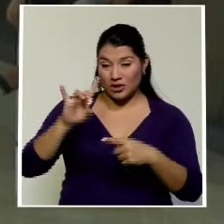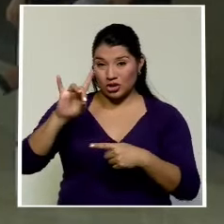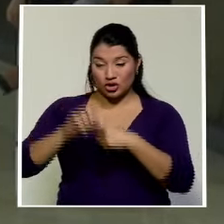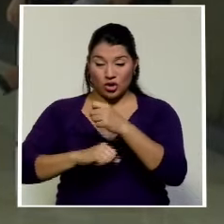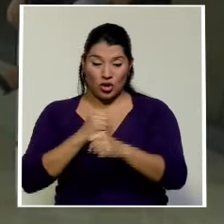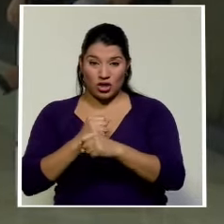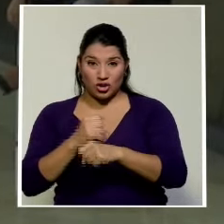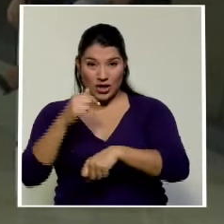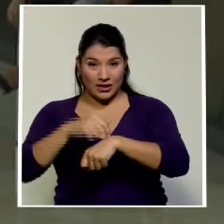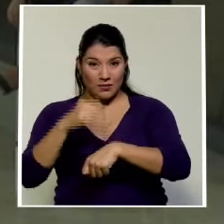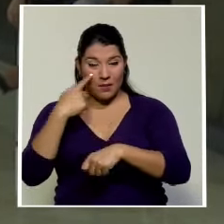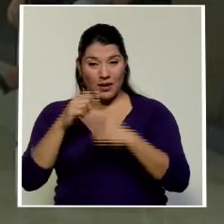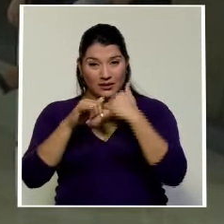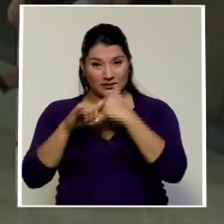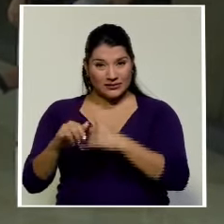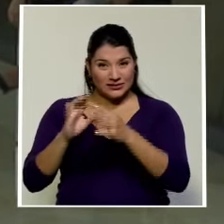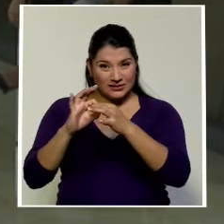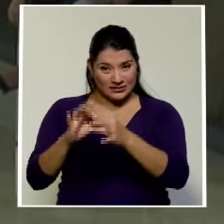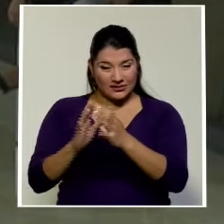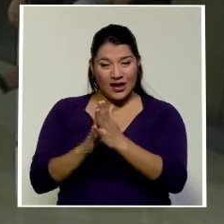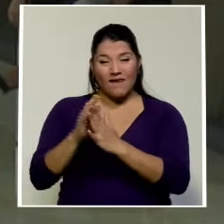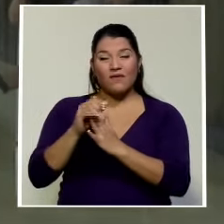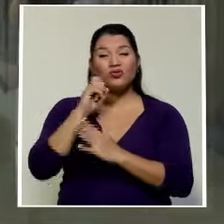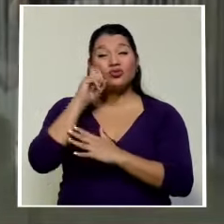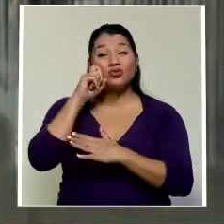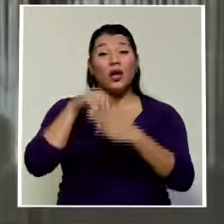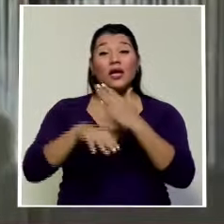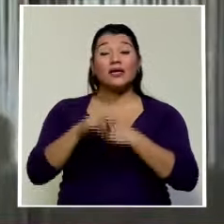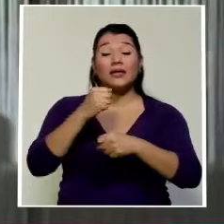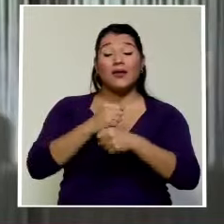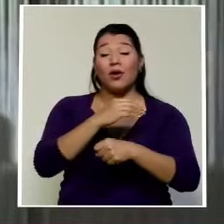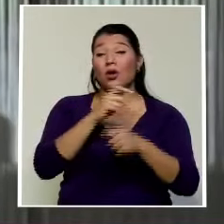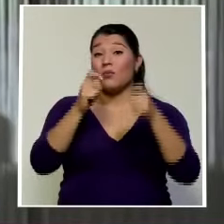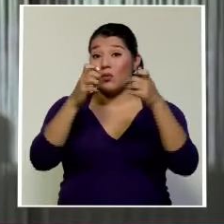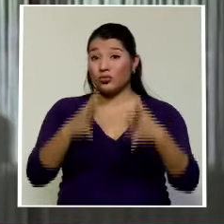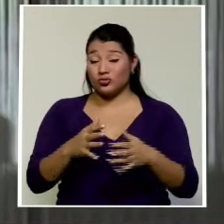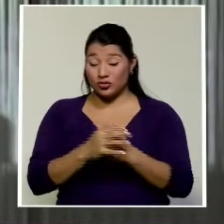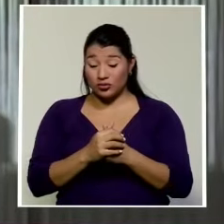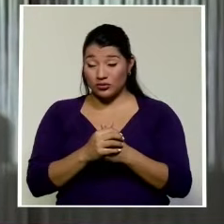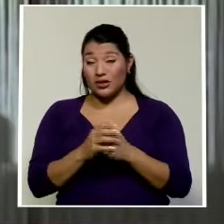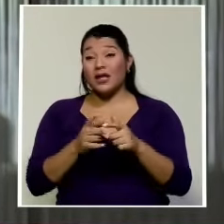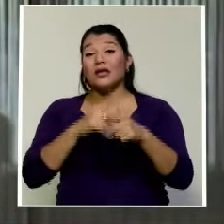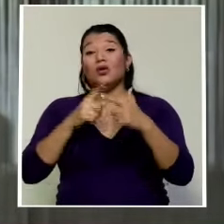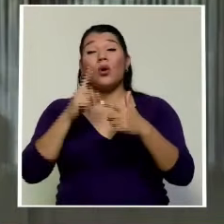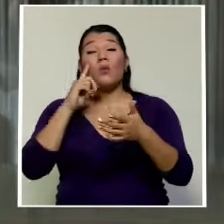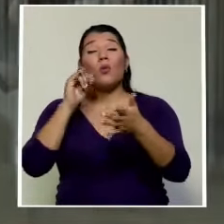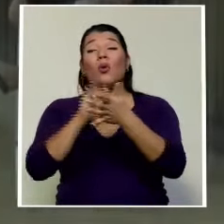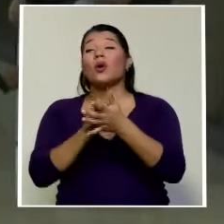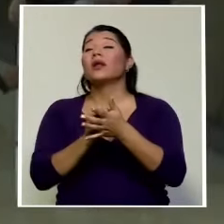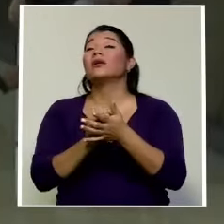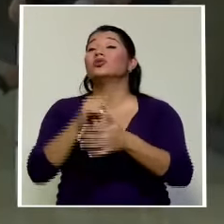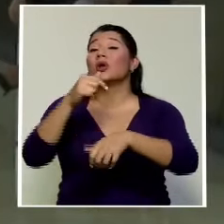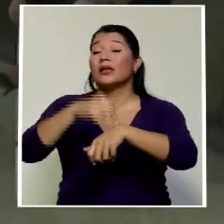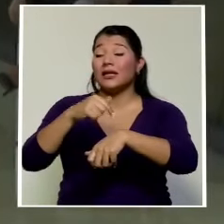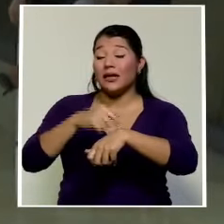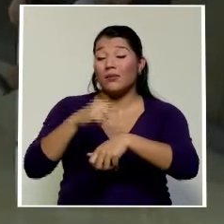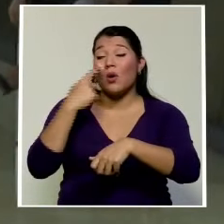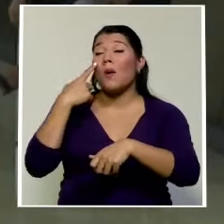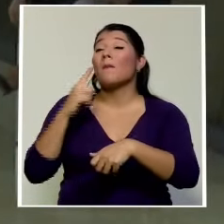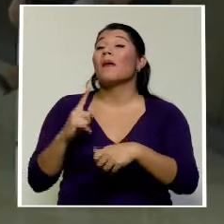una denuncia sobre hostigamiento sexual en el empleo y la docencia. Por lo tanto, se amplía el plazo de la prescripción de